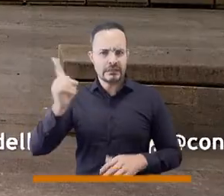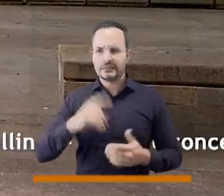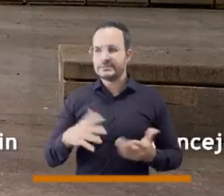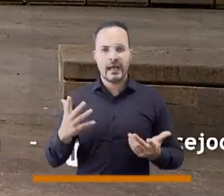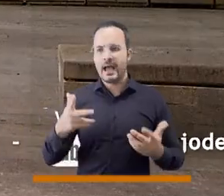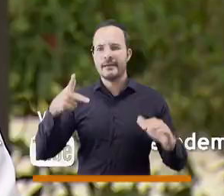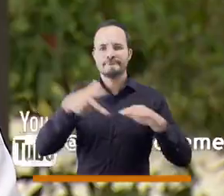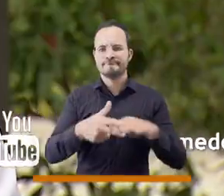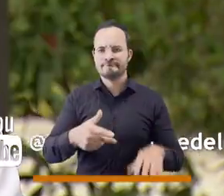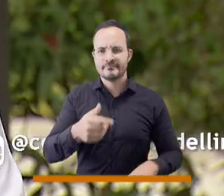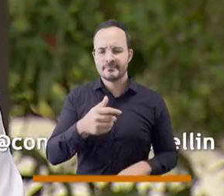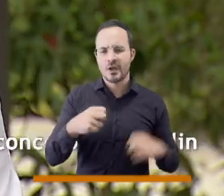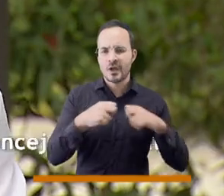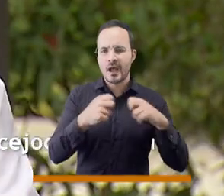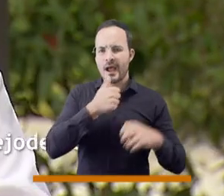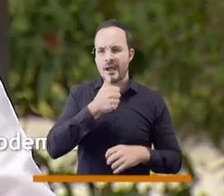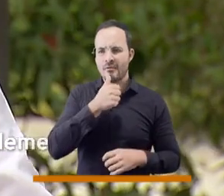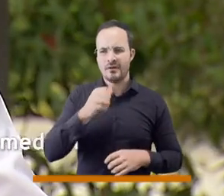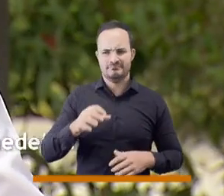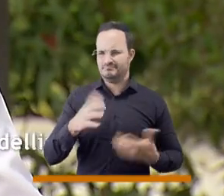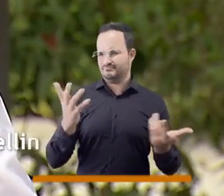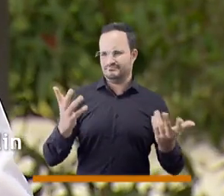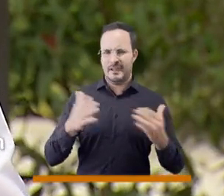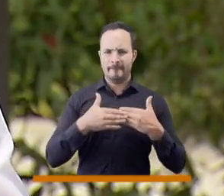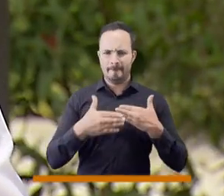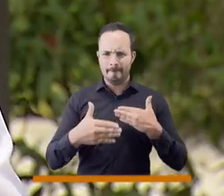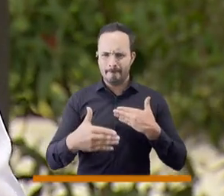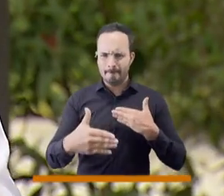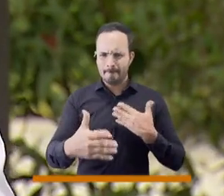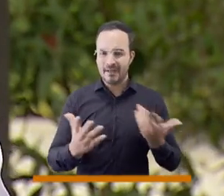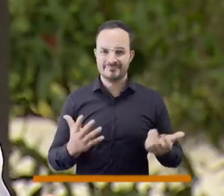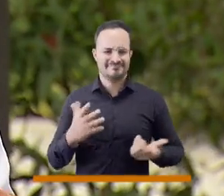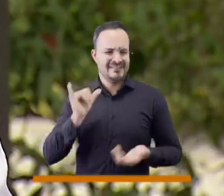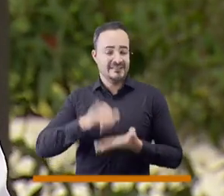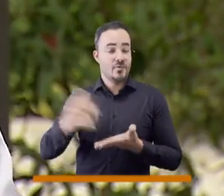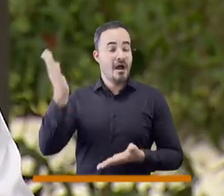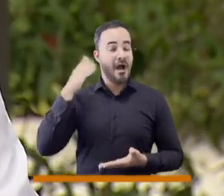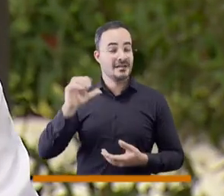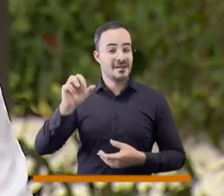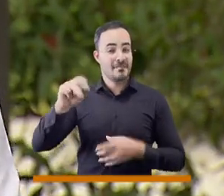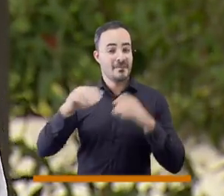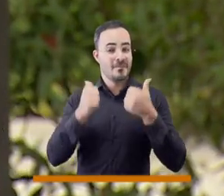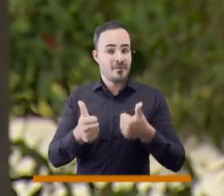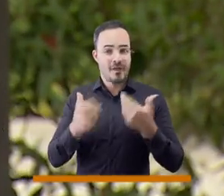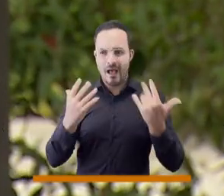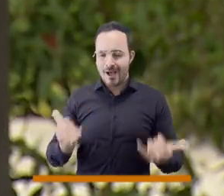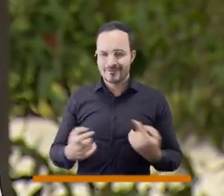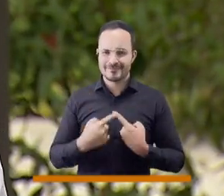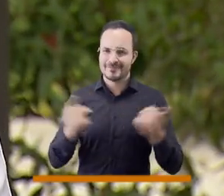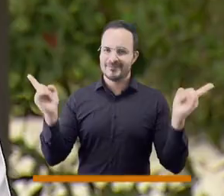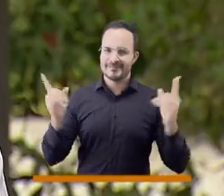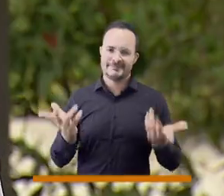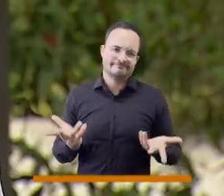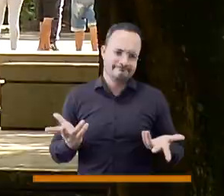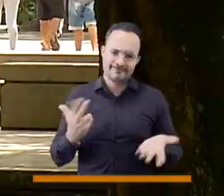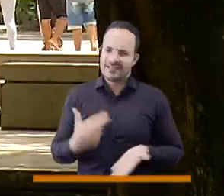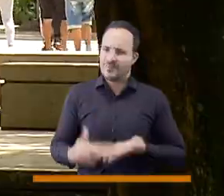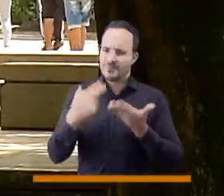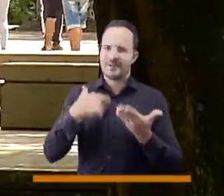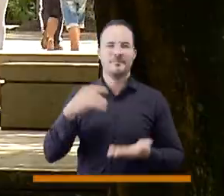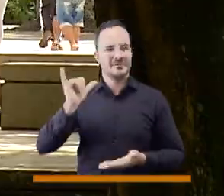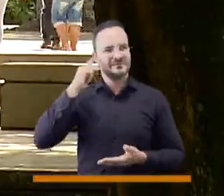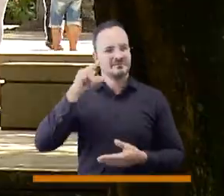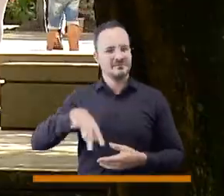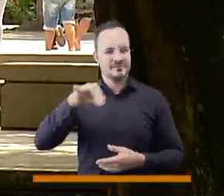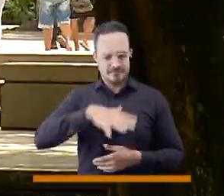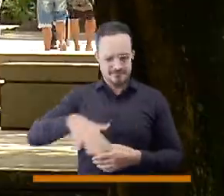cortes de agua, de luz, de energía cada 10, 15 días a 500 mil personas. Hoy EPM no es la misma. Por eso tenemos que